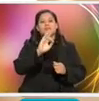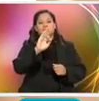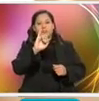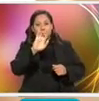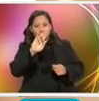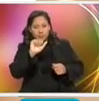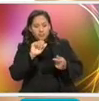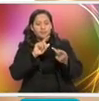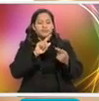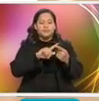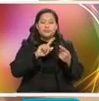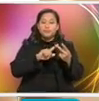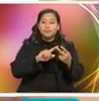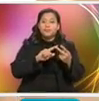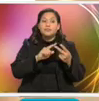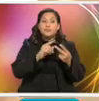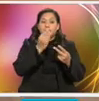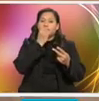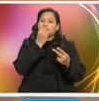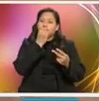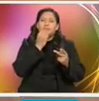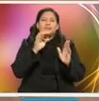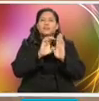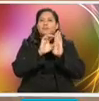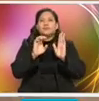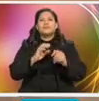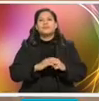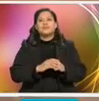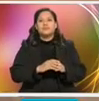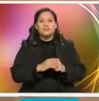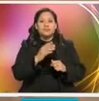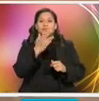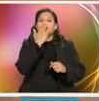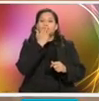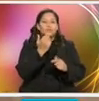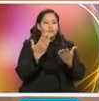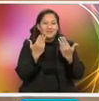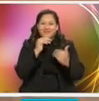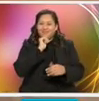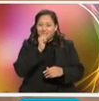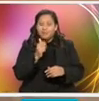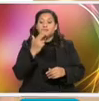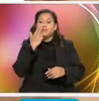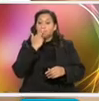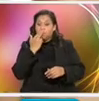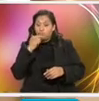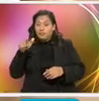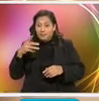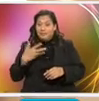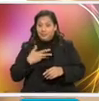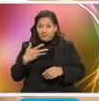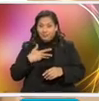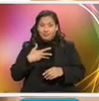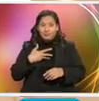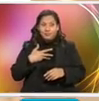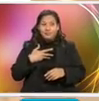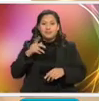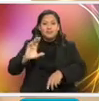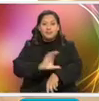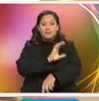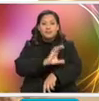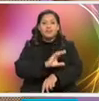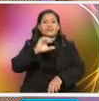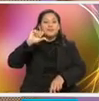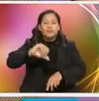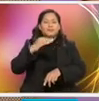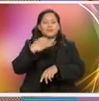fibra. Son alimentos que, vamos a ponerlos mejor, que no tengan azúcar. Todos los que tienen azúcar me dan esta energía momentánea,